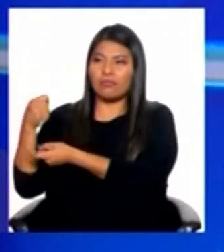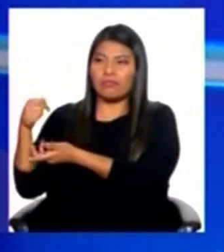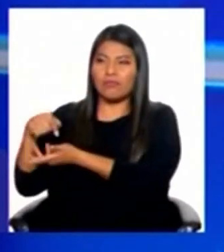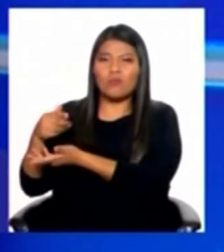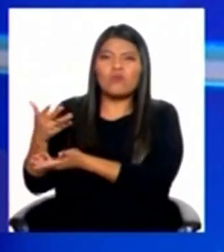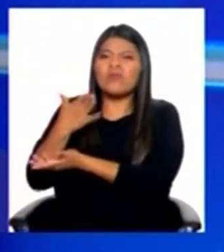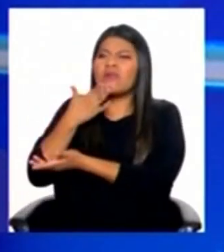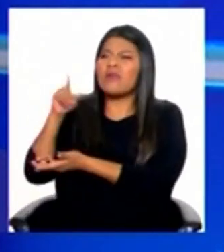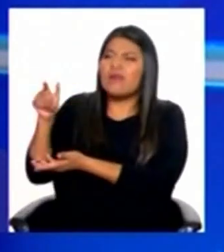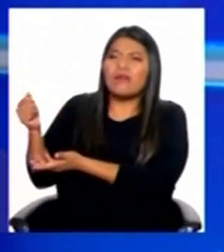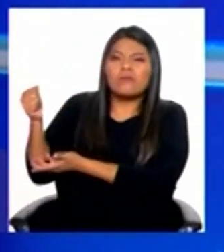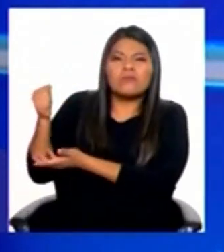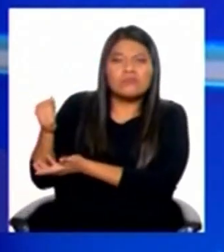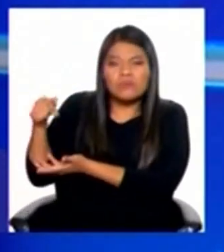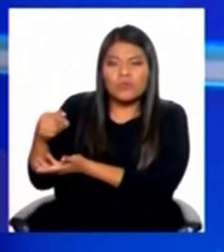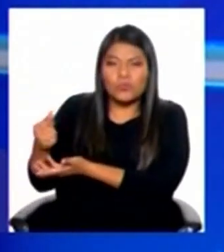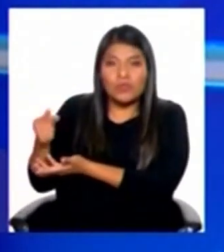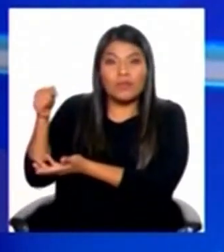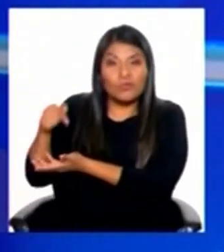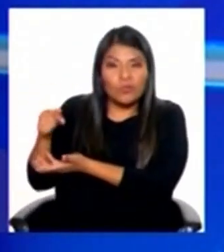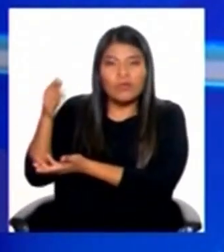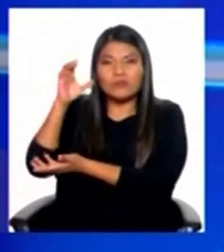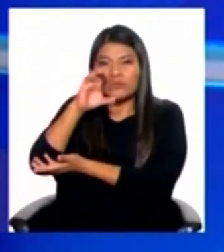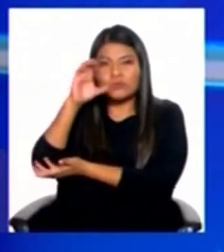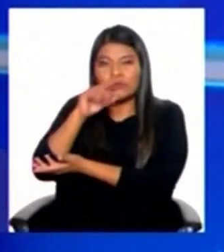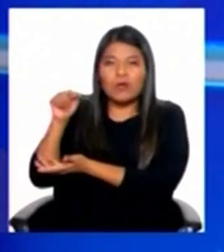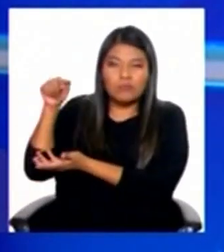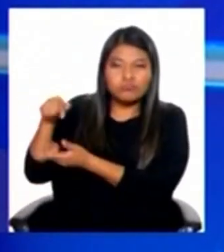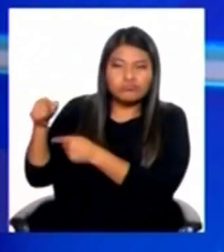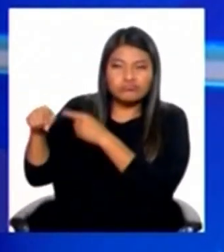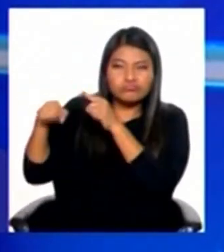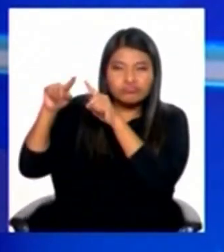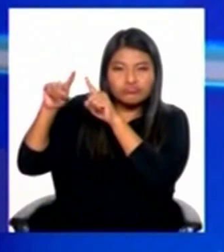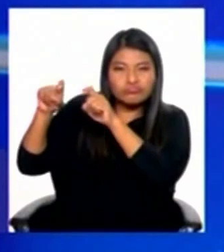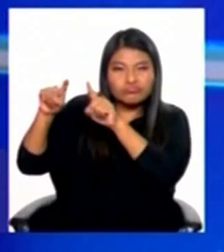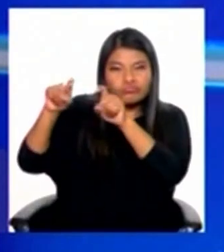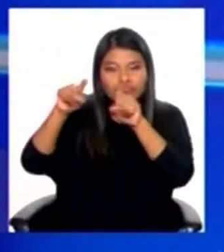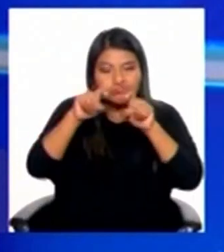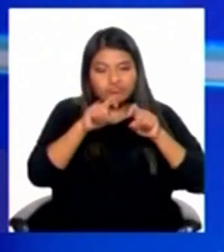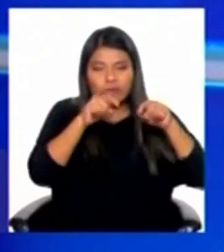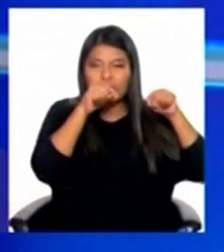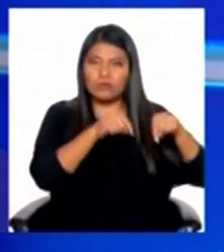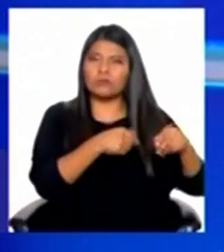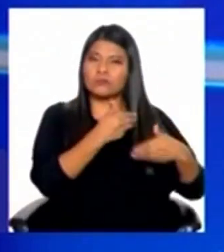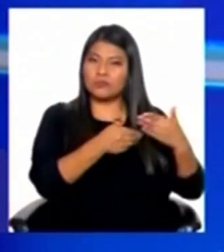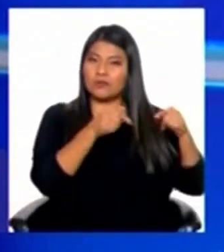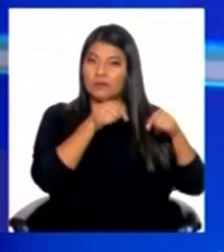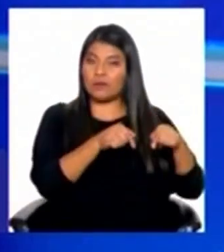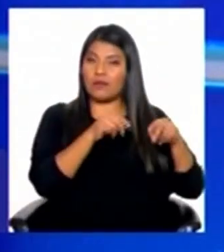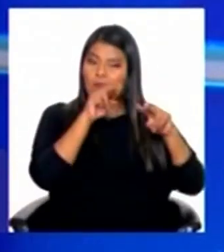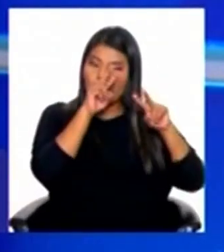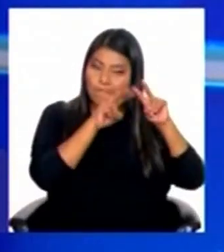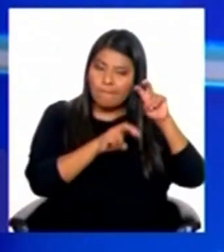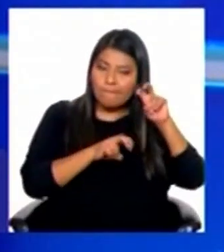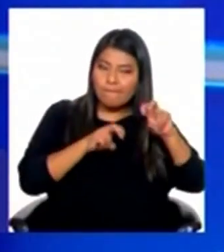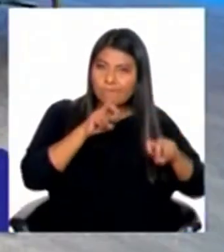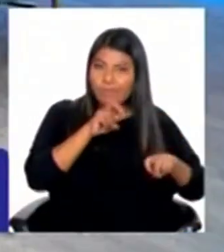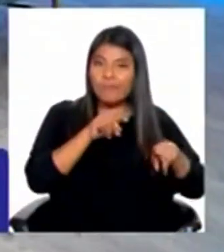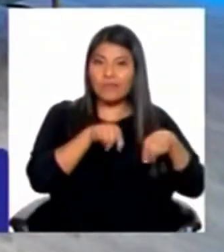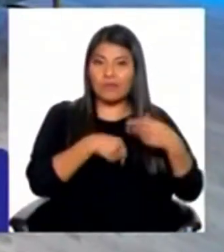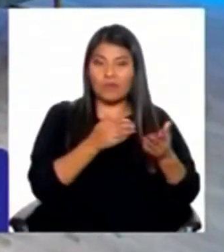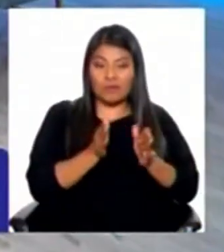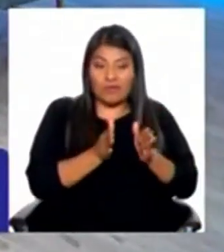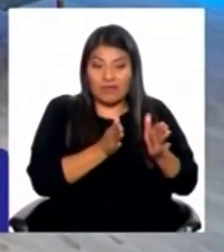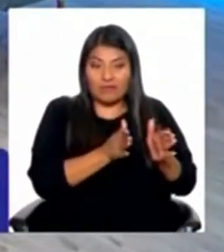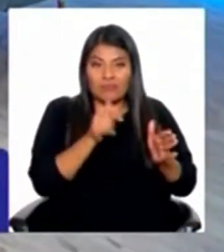caso Cócteles es el caso que más afianzado está ahora mismo en el Poder Judicial. Por eso es que se encuentra en la etapa ya finalizada,